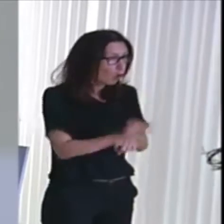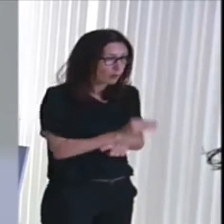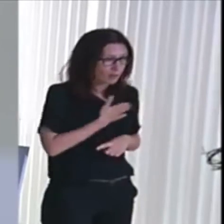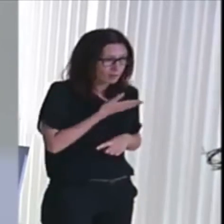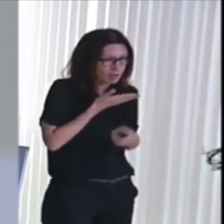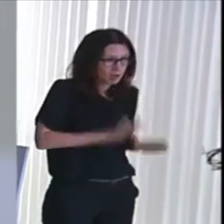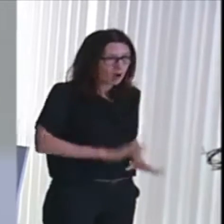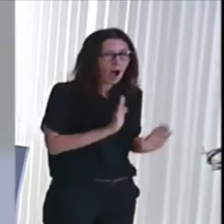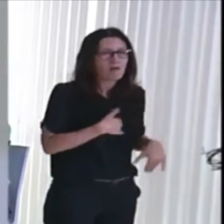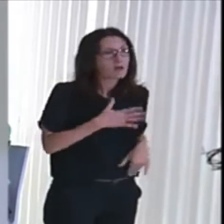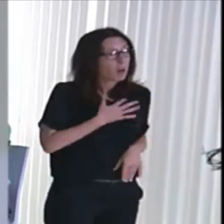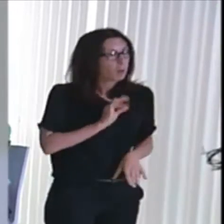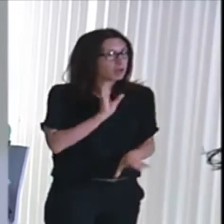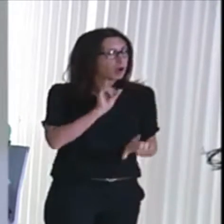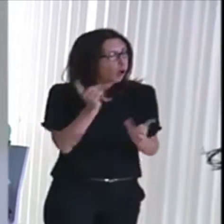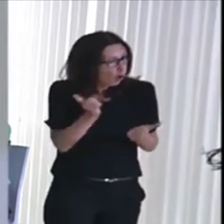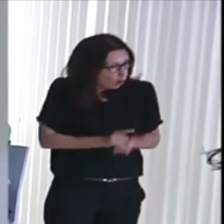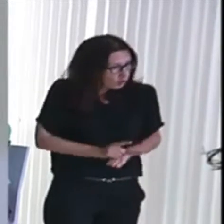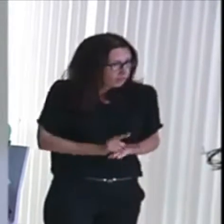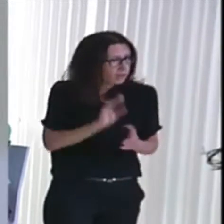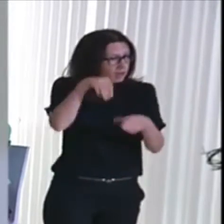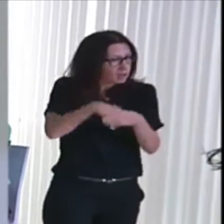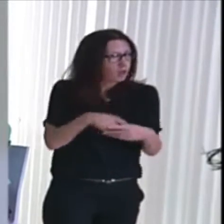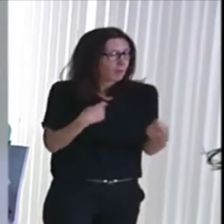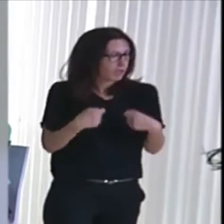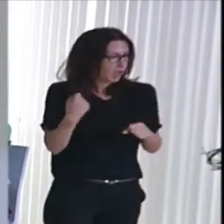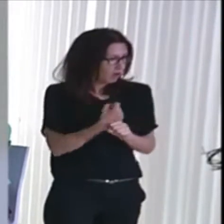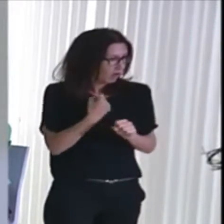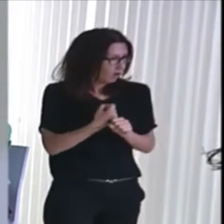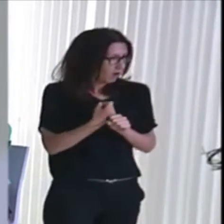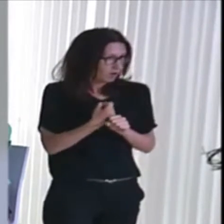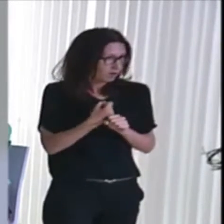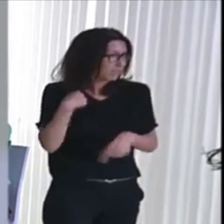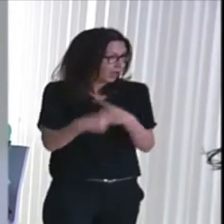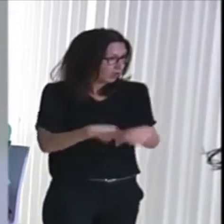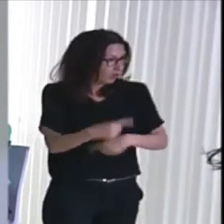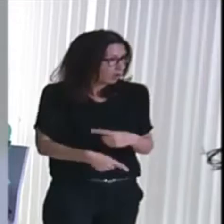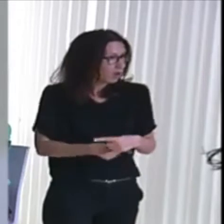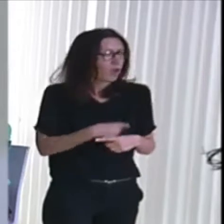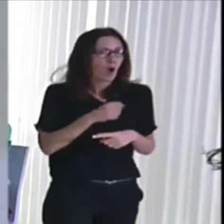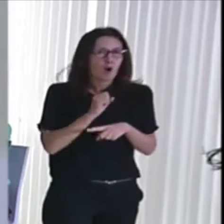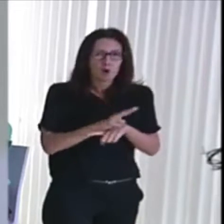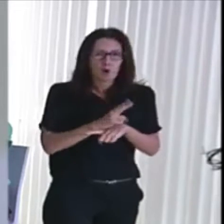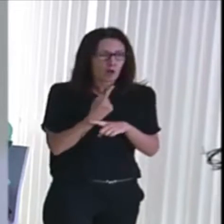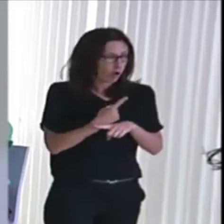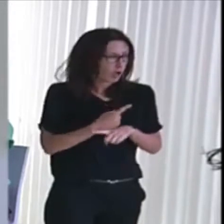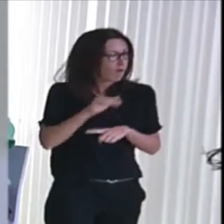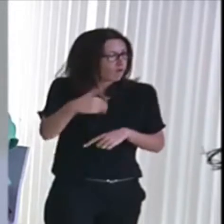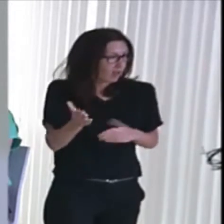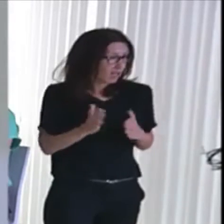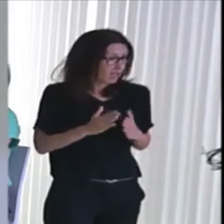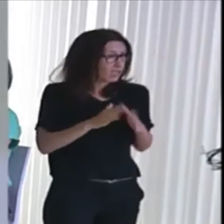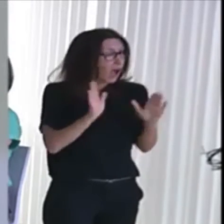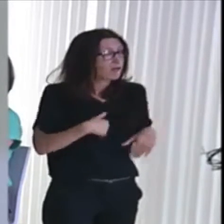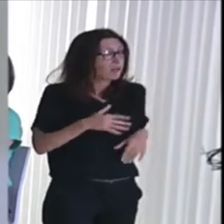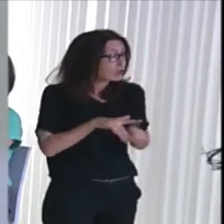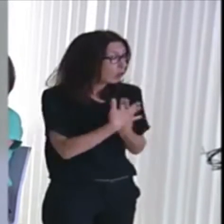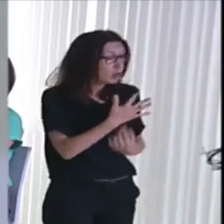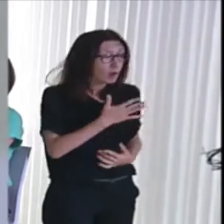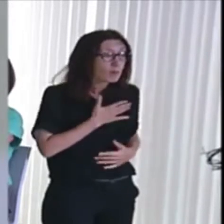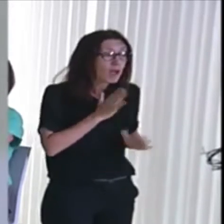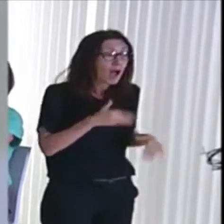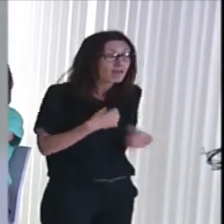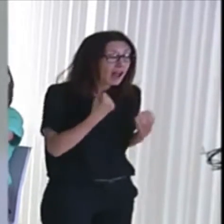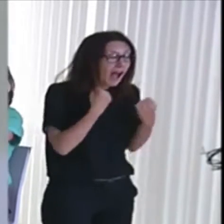hubiera vuelto a meter en el mercado laboral tradicional, pasando 12 horas fuera de casa. Pero te han llevado a